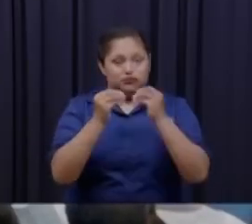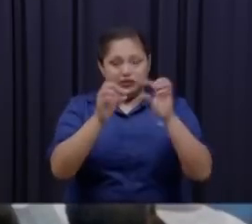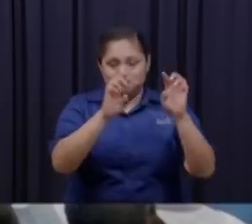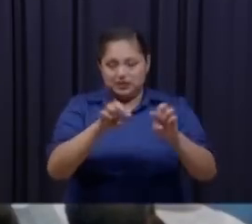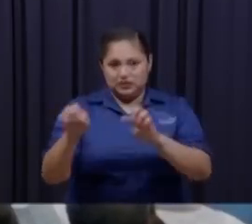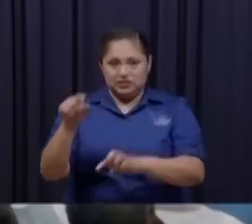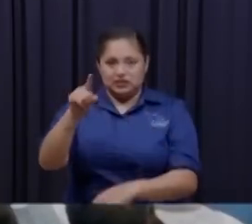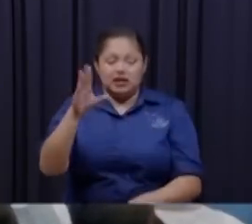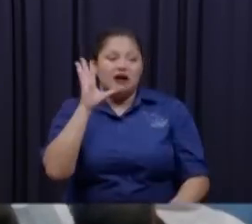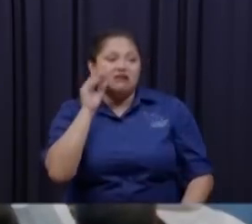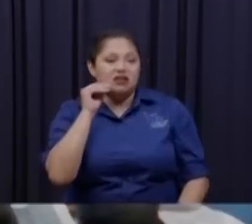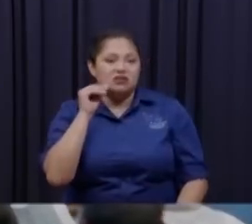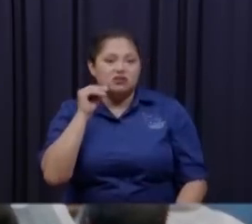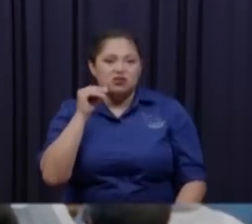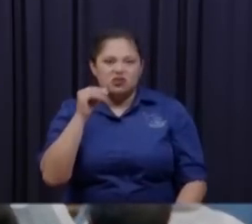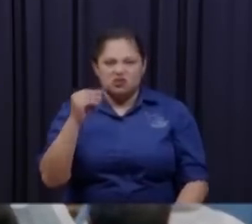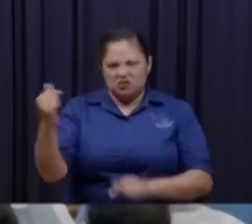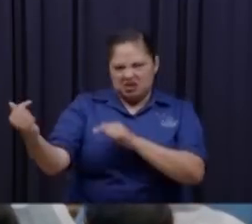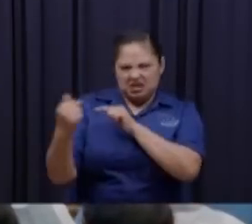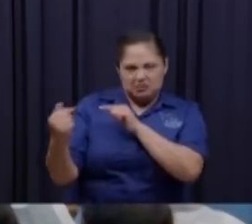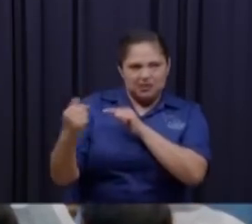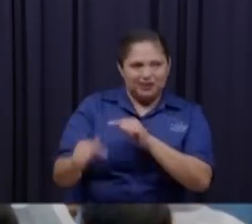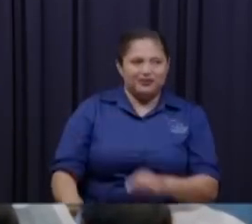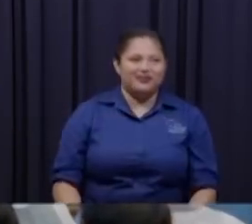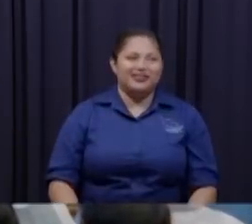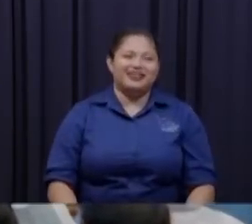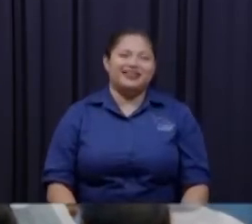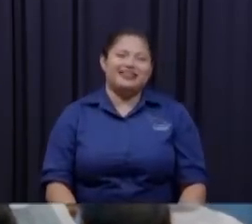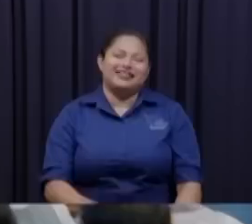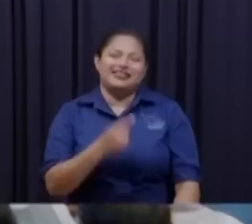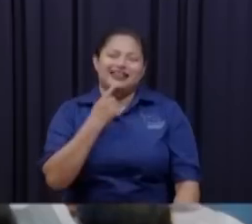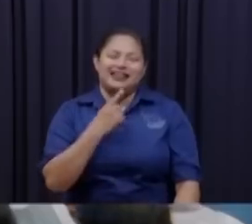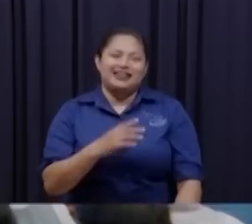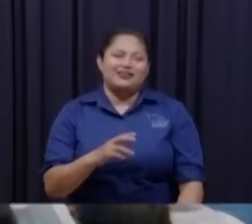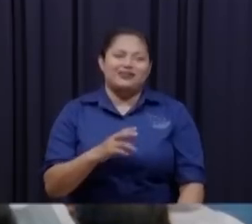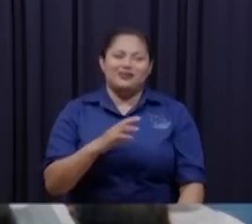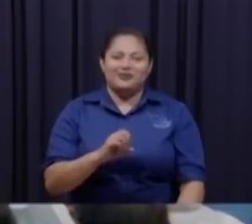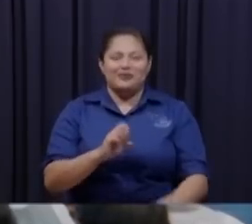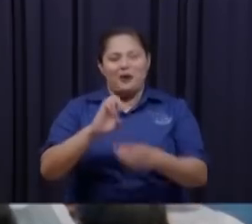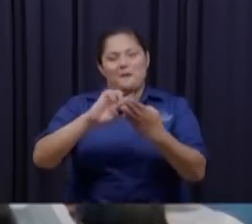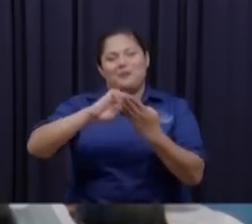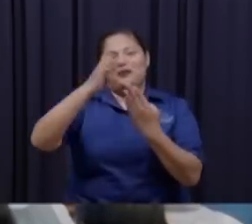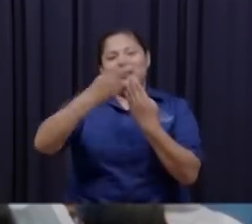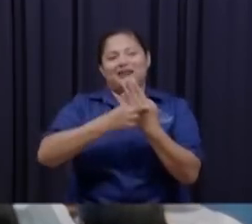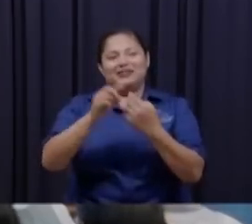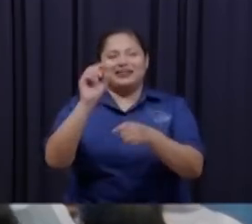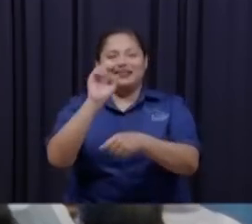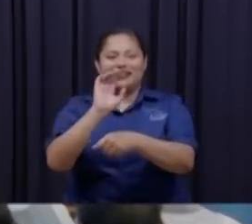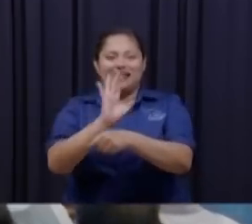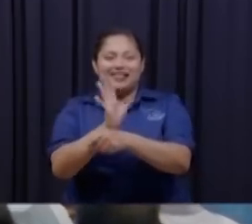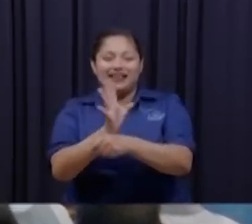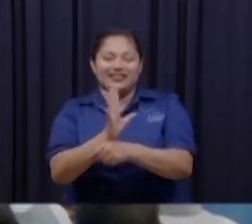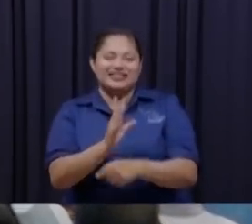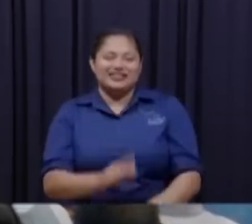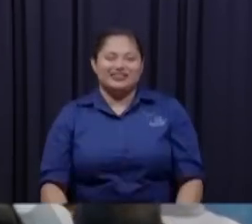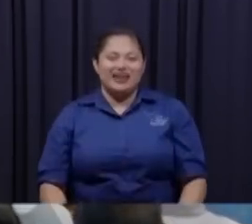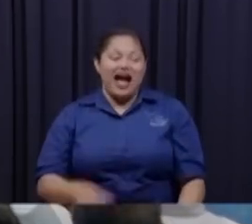culebra. Así deberían de hacer un programa de televisión, ¿verdad? Charlando con la culebra.